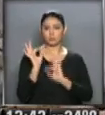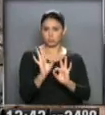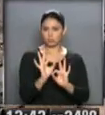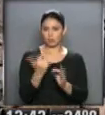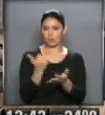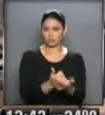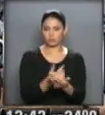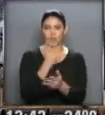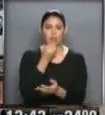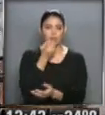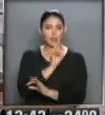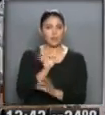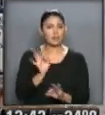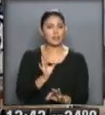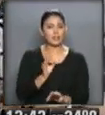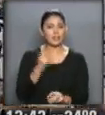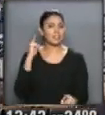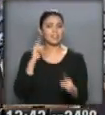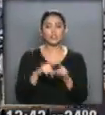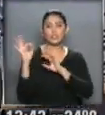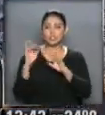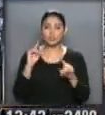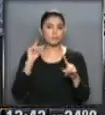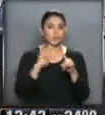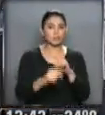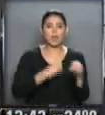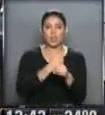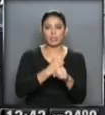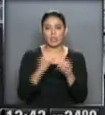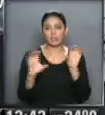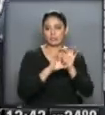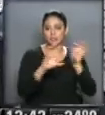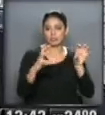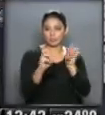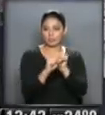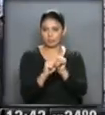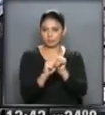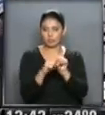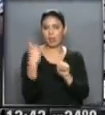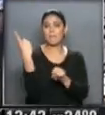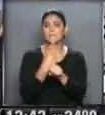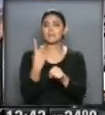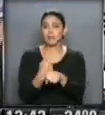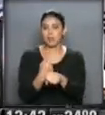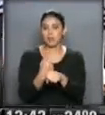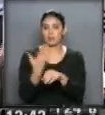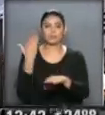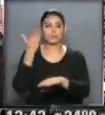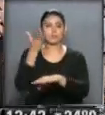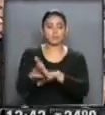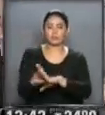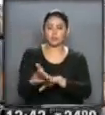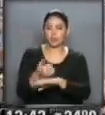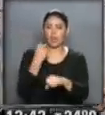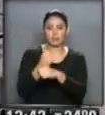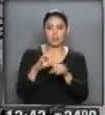y enseguida se dirigió hacia el lugar, hacia la formación. Primero encaró directamente